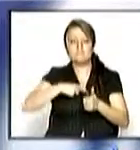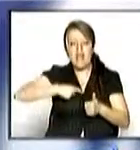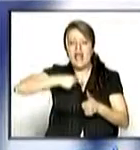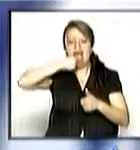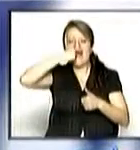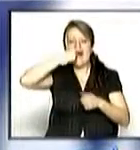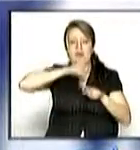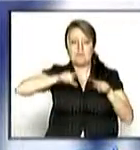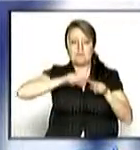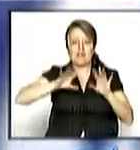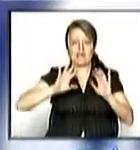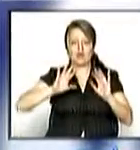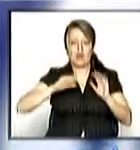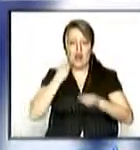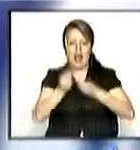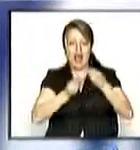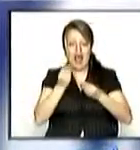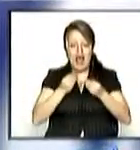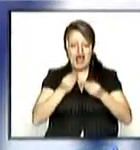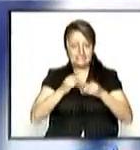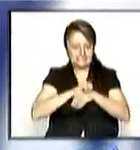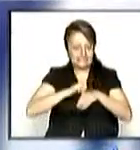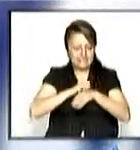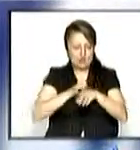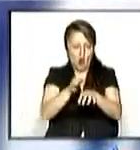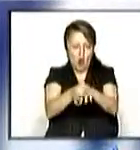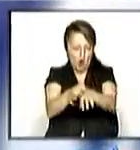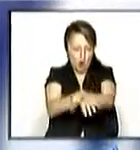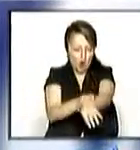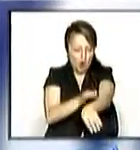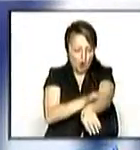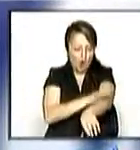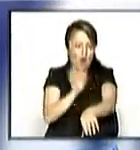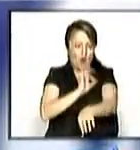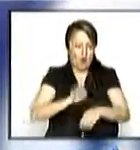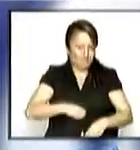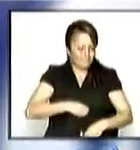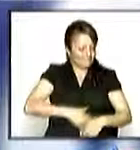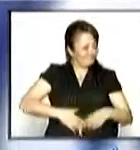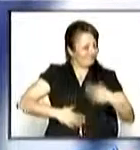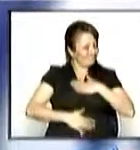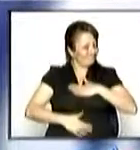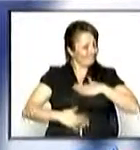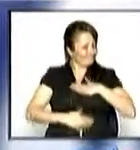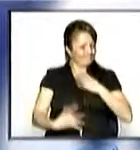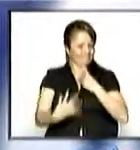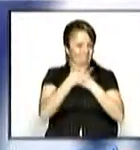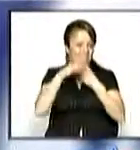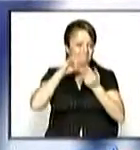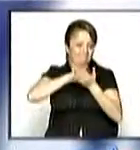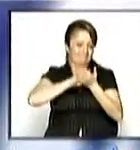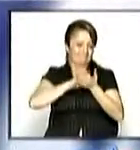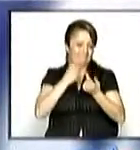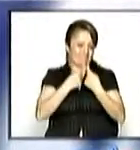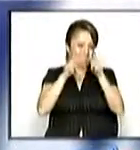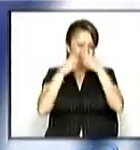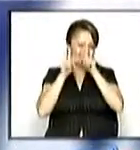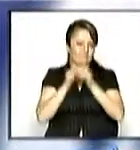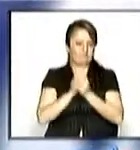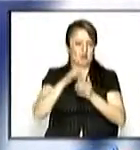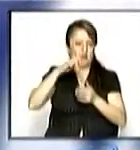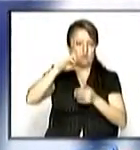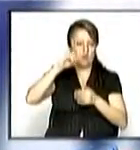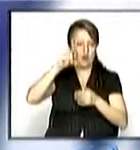una respuesta como hongos, como inflamación, como estomatitis, ahí están hablando de los